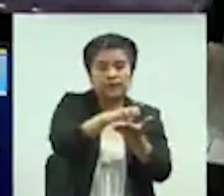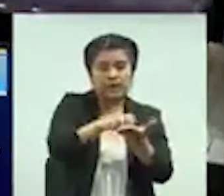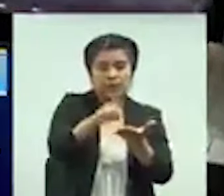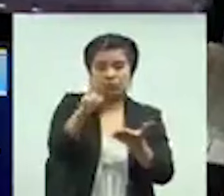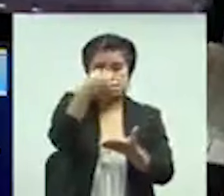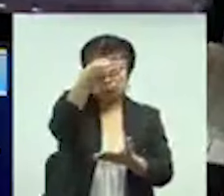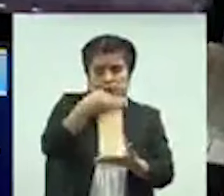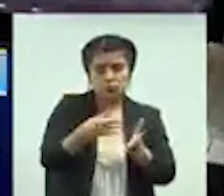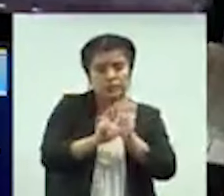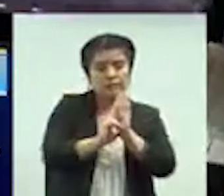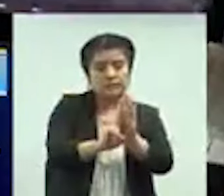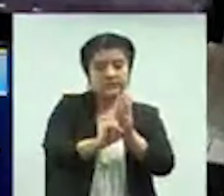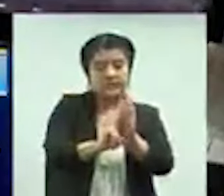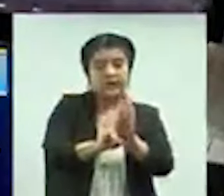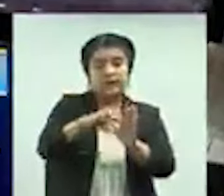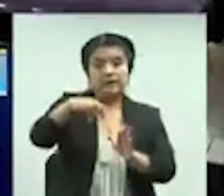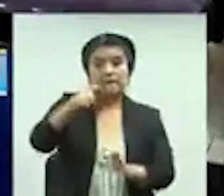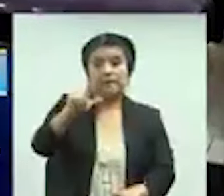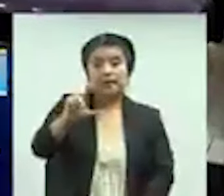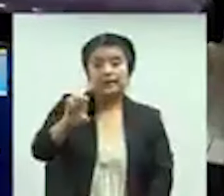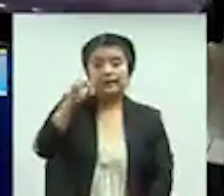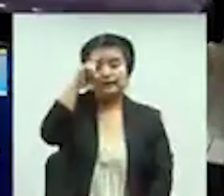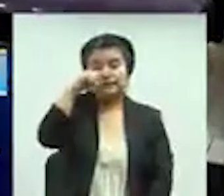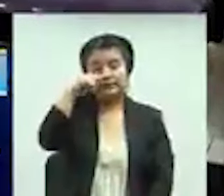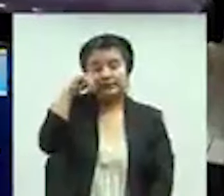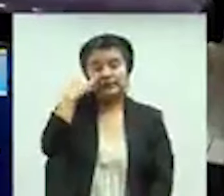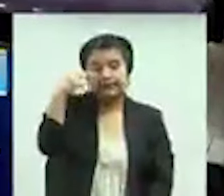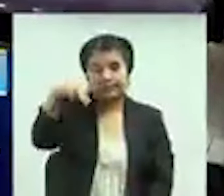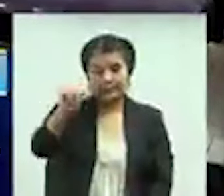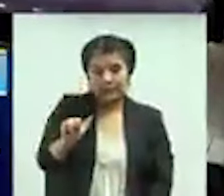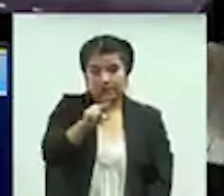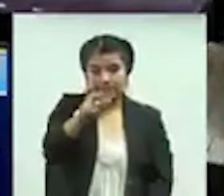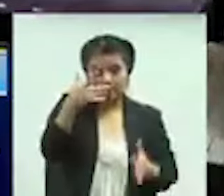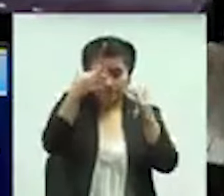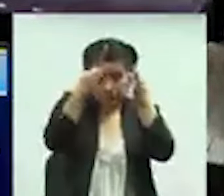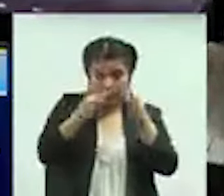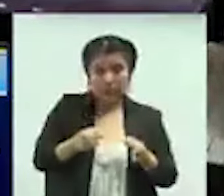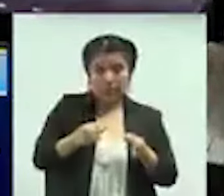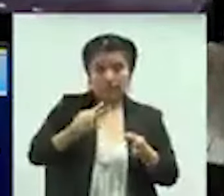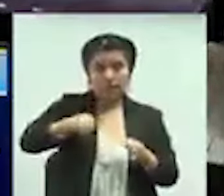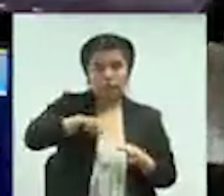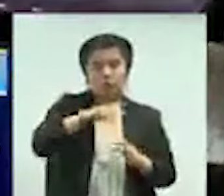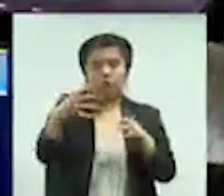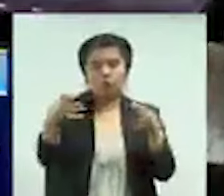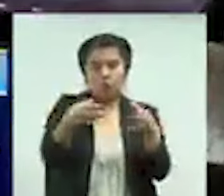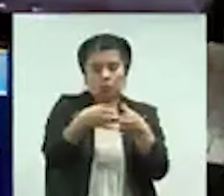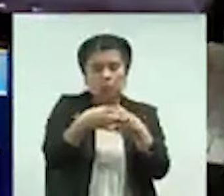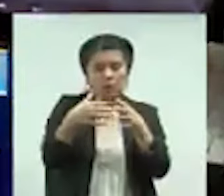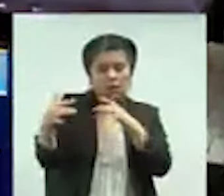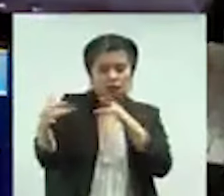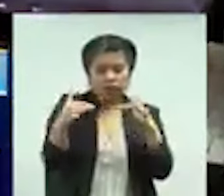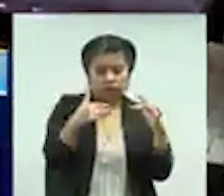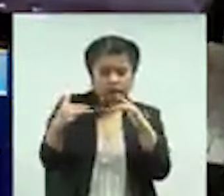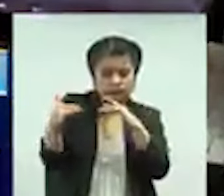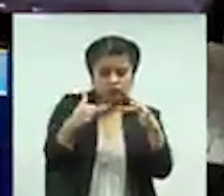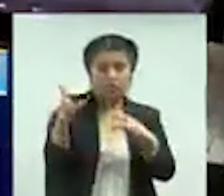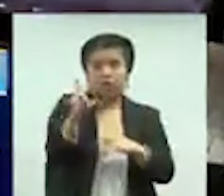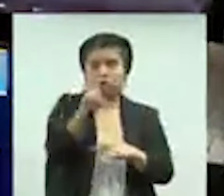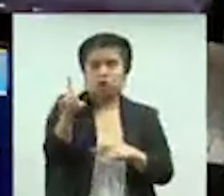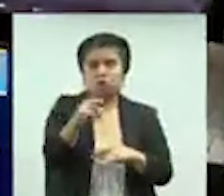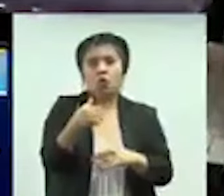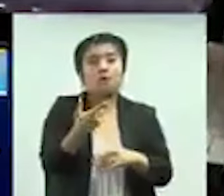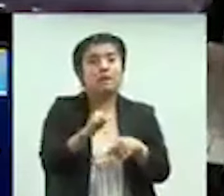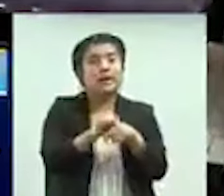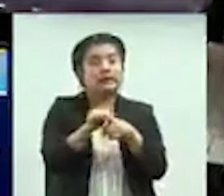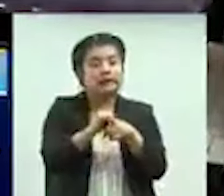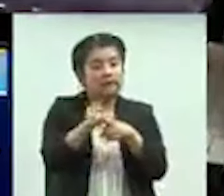legítimo representante del Estado palestino y es considerado por nosotros como un grupo terrorista que claramente no es amante de la